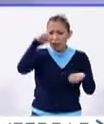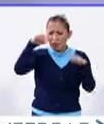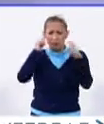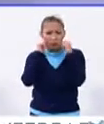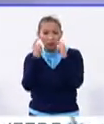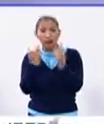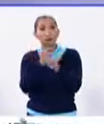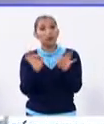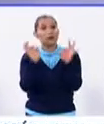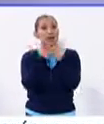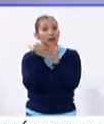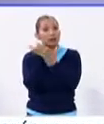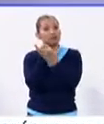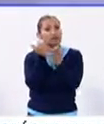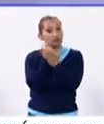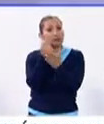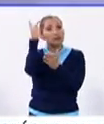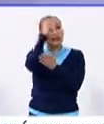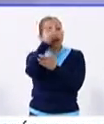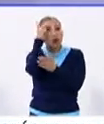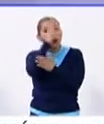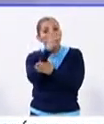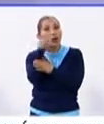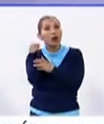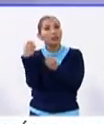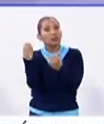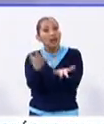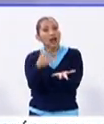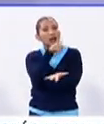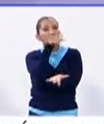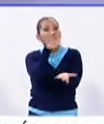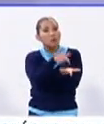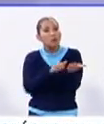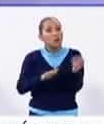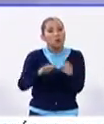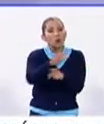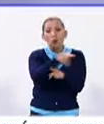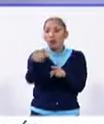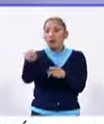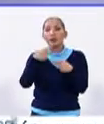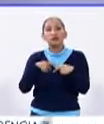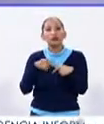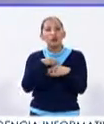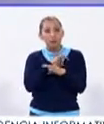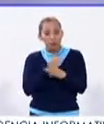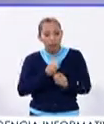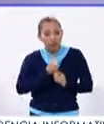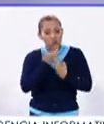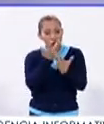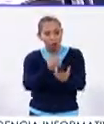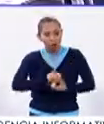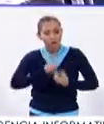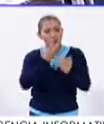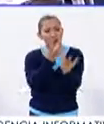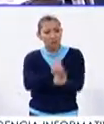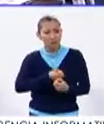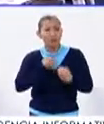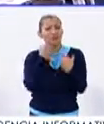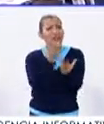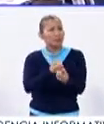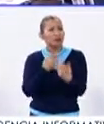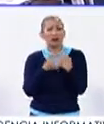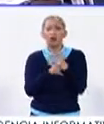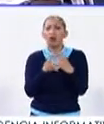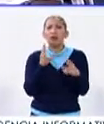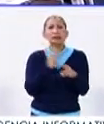es importante tener ese acompañamiento en el cual brinde ese espacio que el sujeto pueda externar y expresar